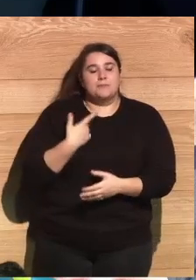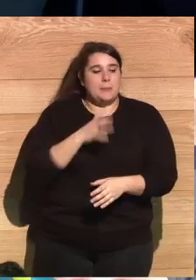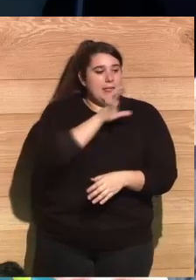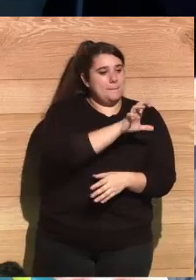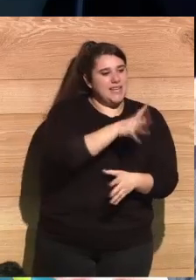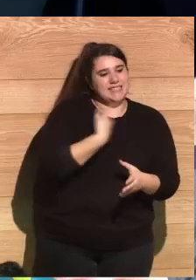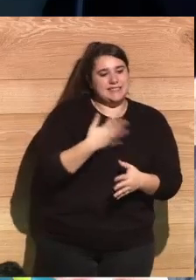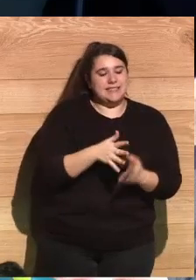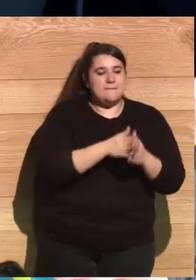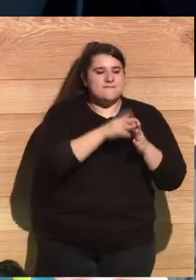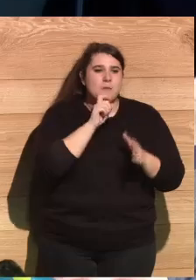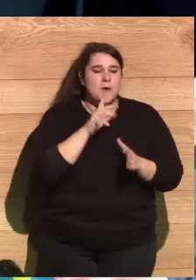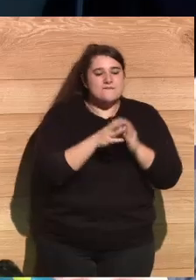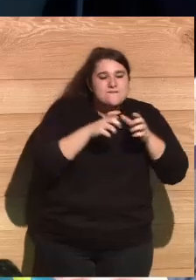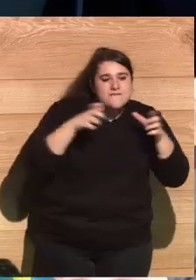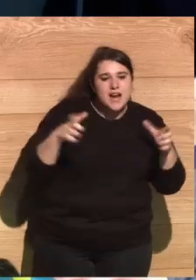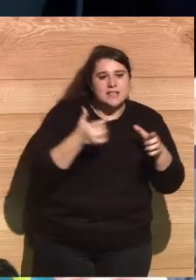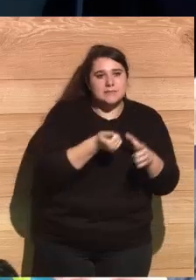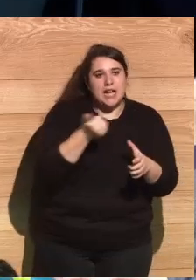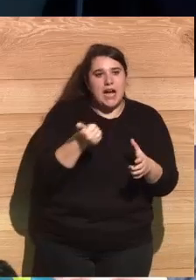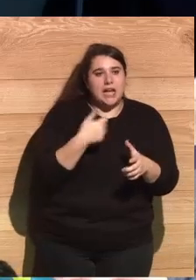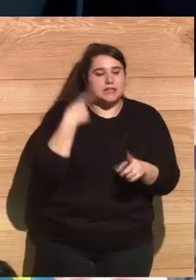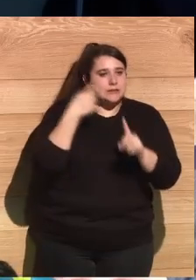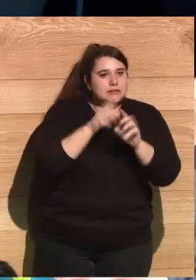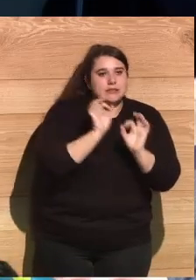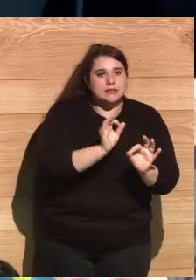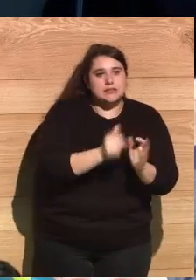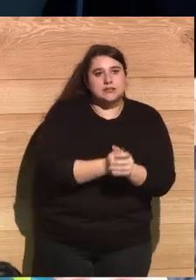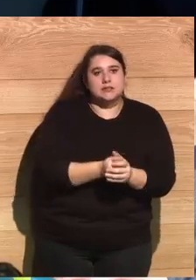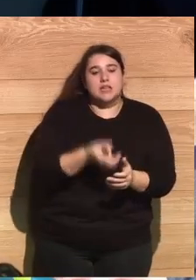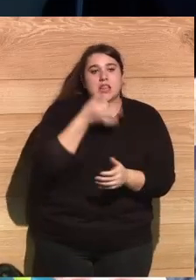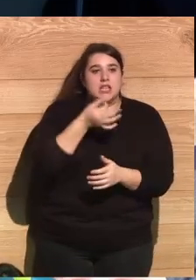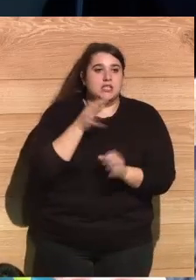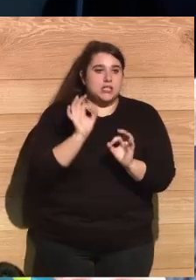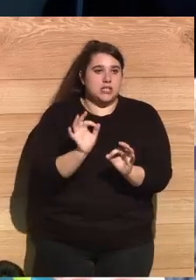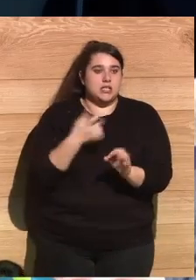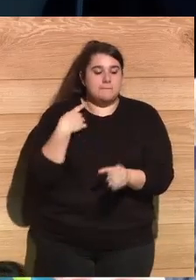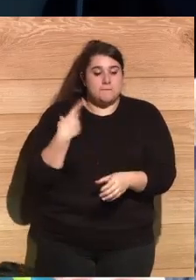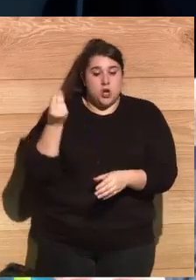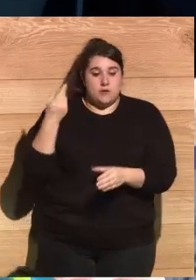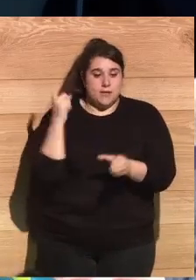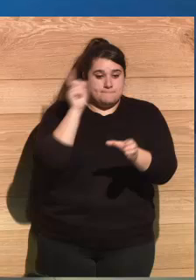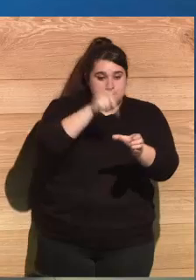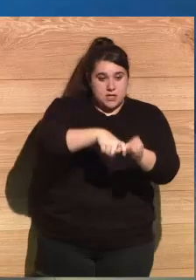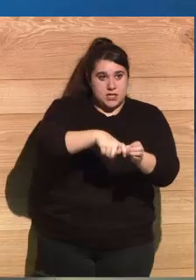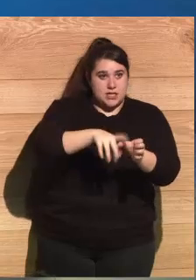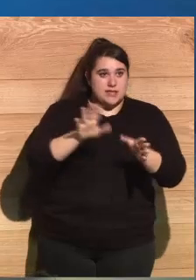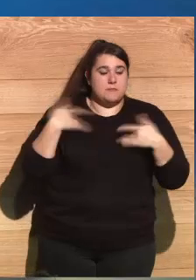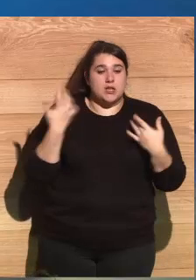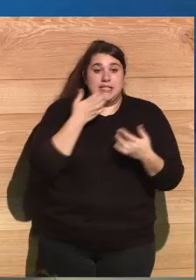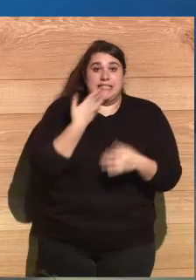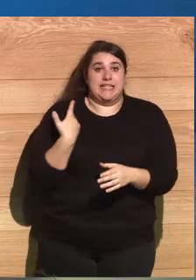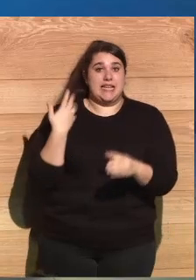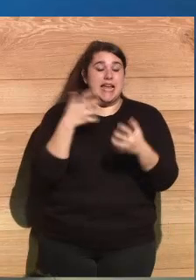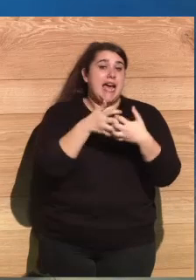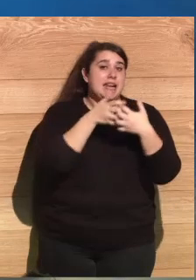más grande, ¿no? Ese es el discurso que hay. Claro, se apuntan de jóvenes, etcétera, y de pronto sí está de una guerra y